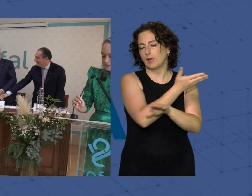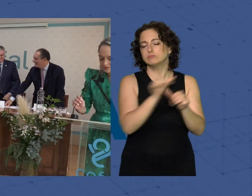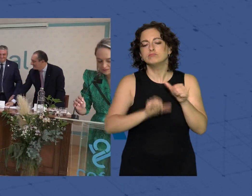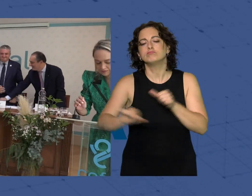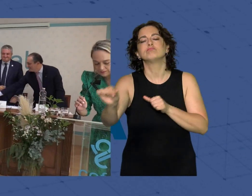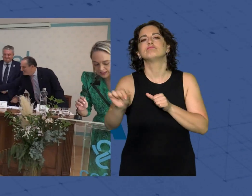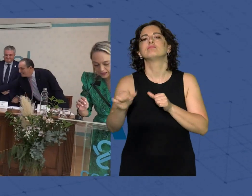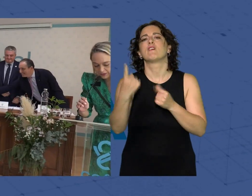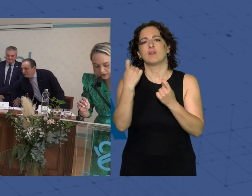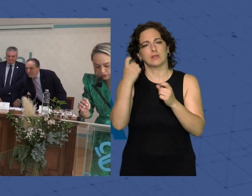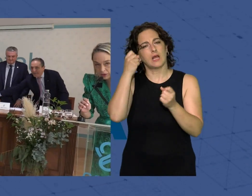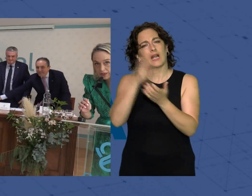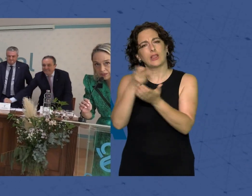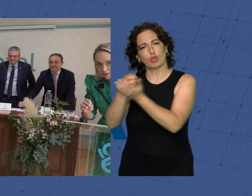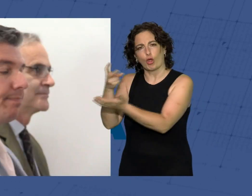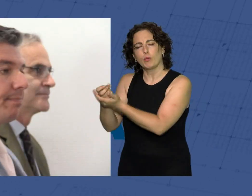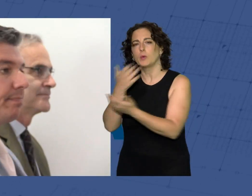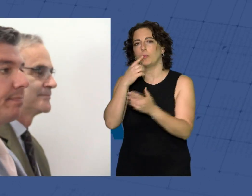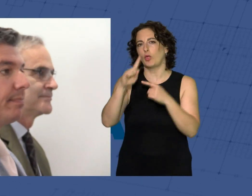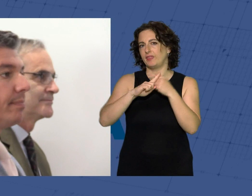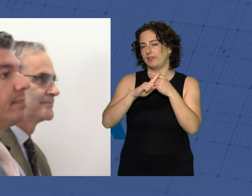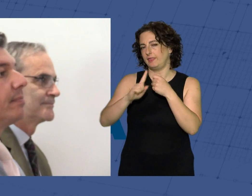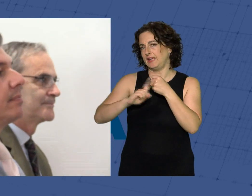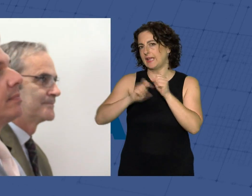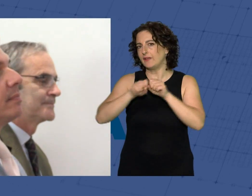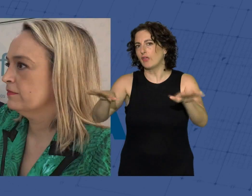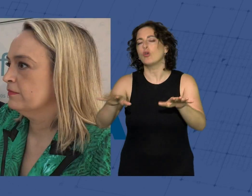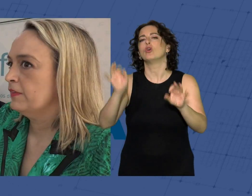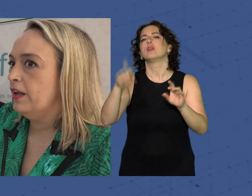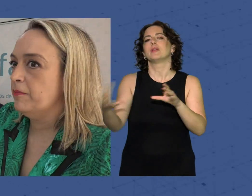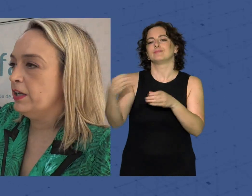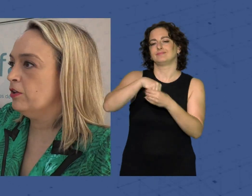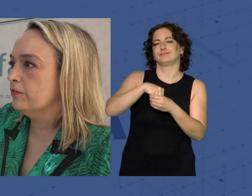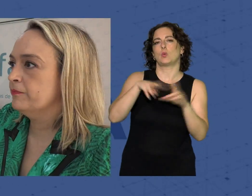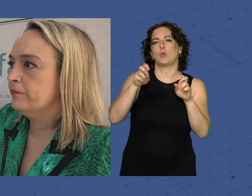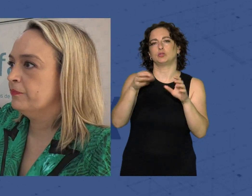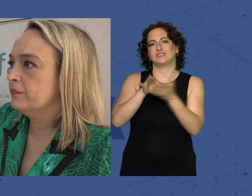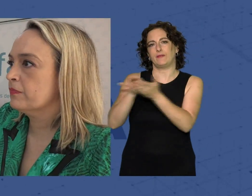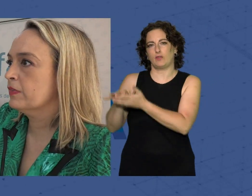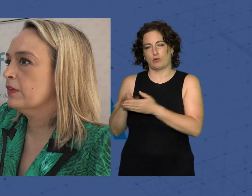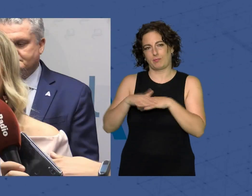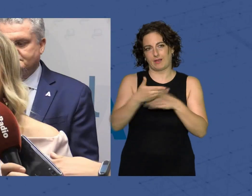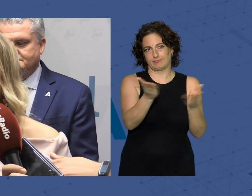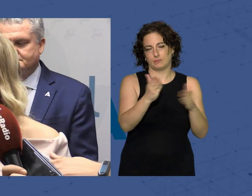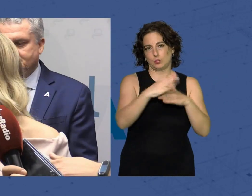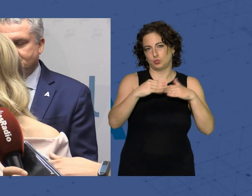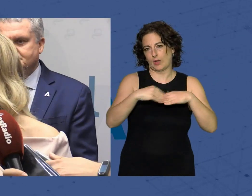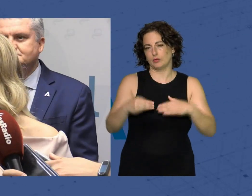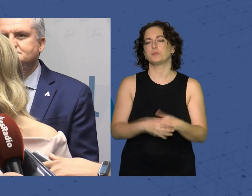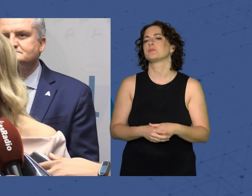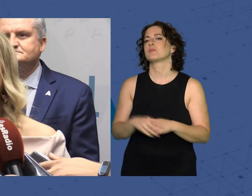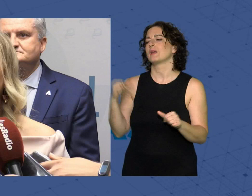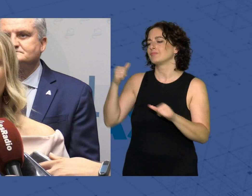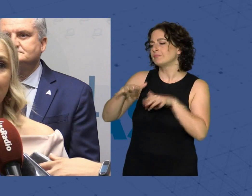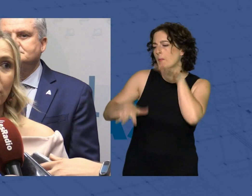quedan muchos retos como la digitalización o la incorporación de nuevos servicios para el paciente hacer un bagaje de todo el